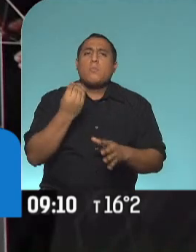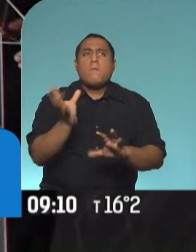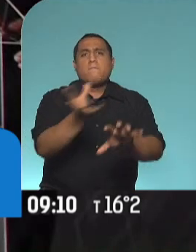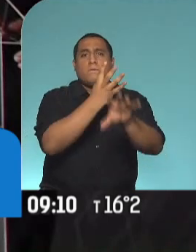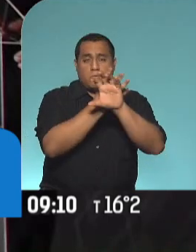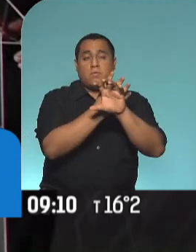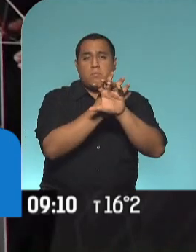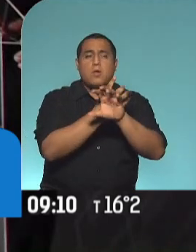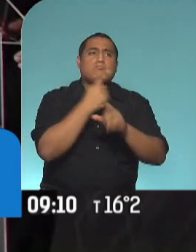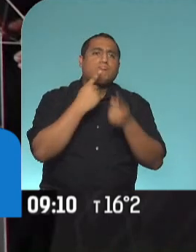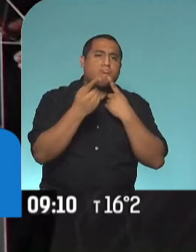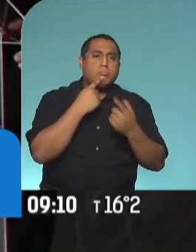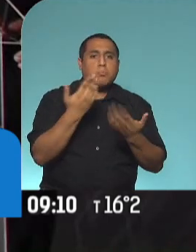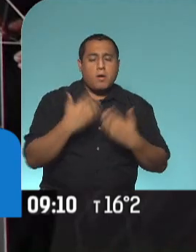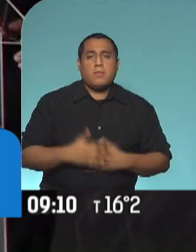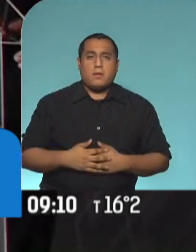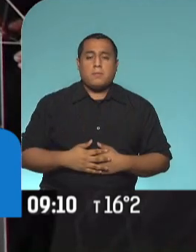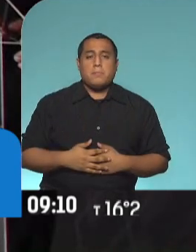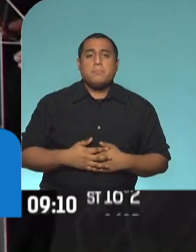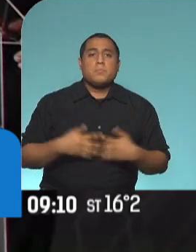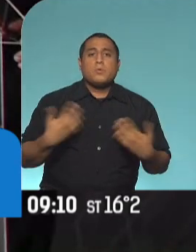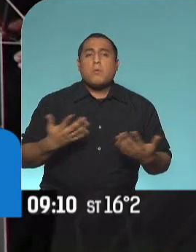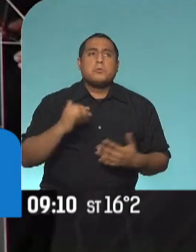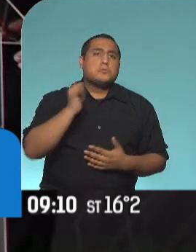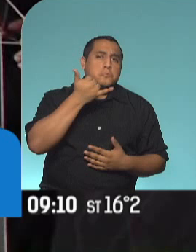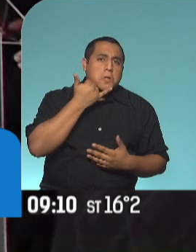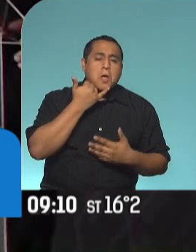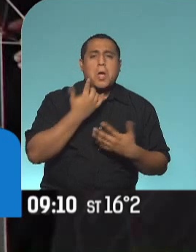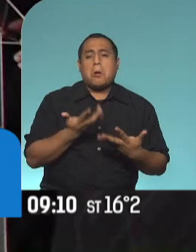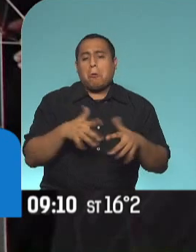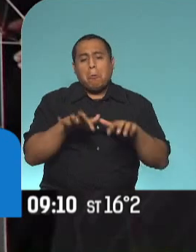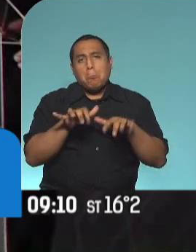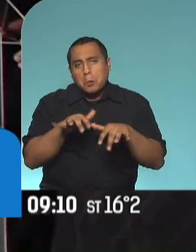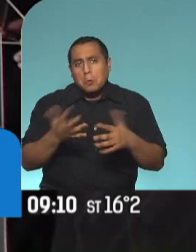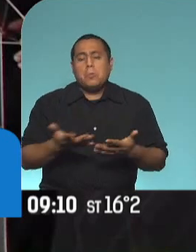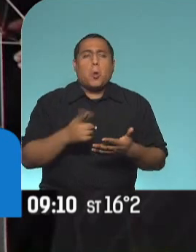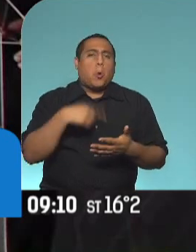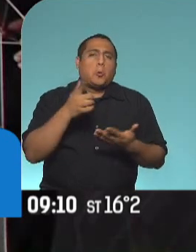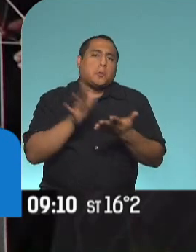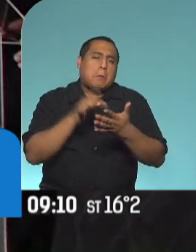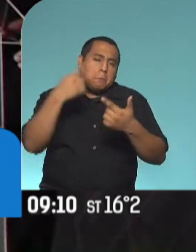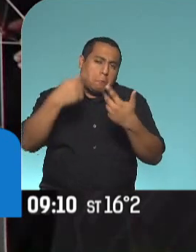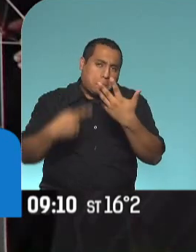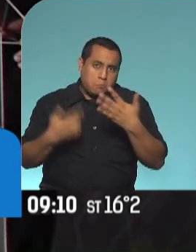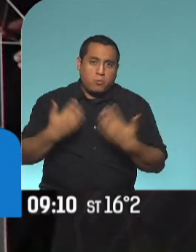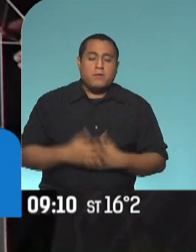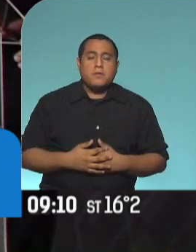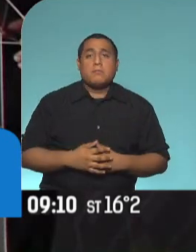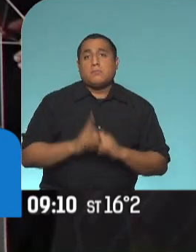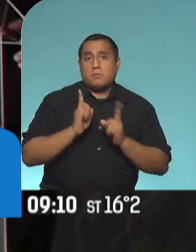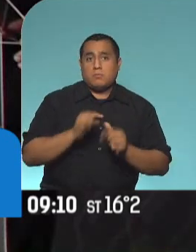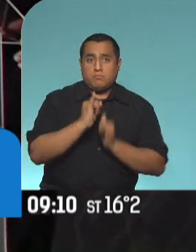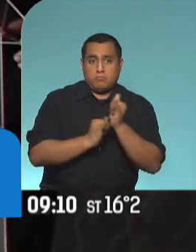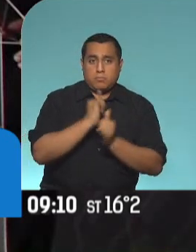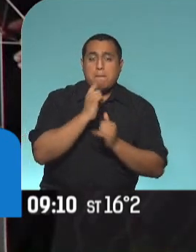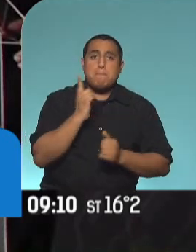videollamada que puede hacerse a partir de un celular, el uso de una computadora u otro dispositivo electrónico. Queremos destacar que